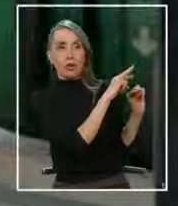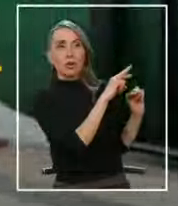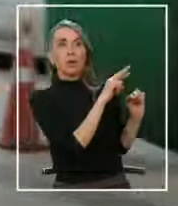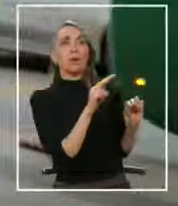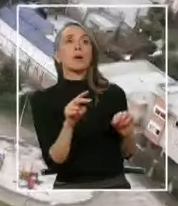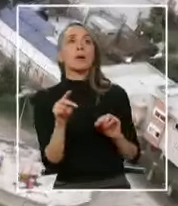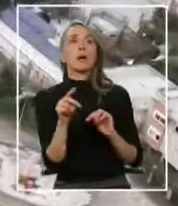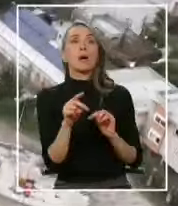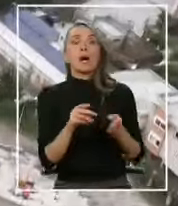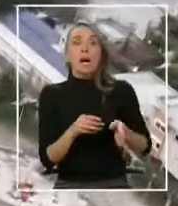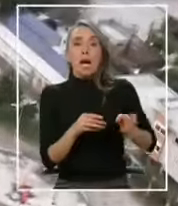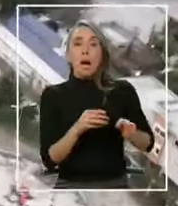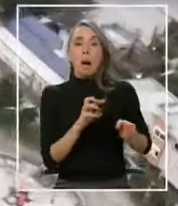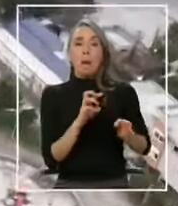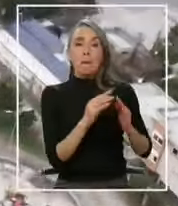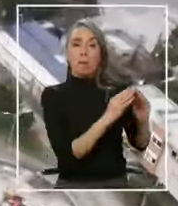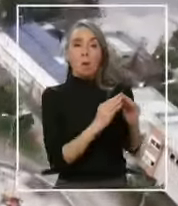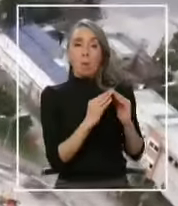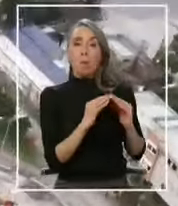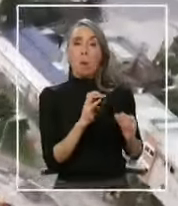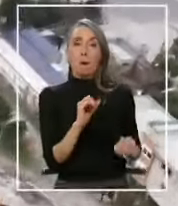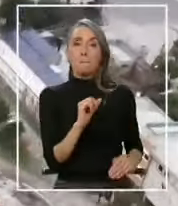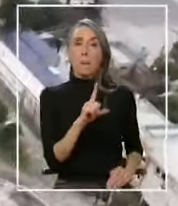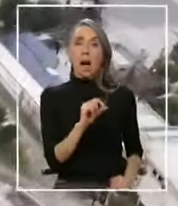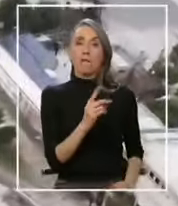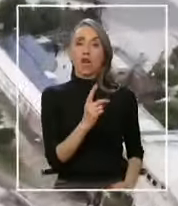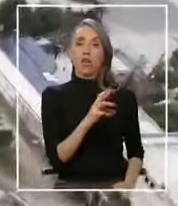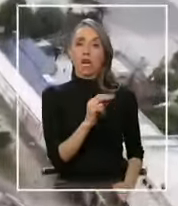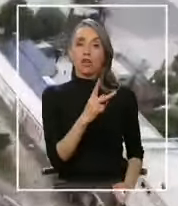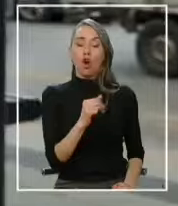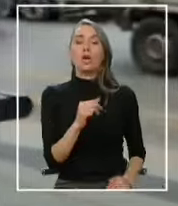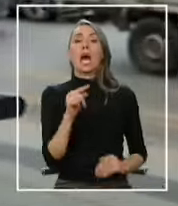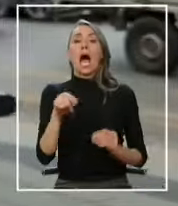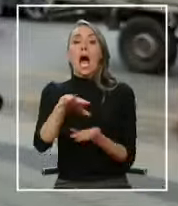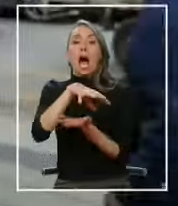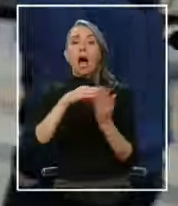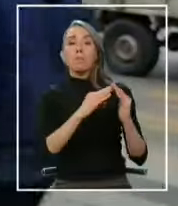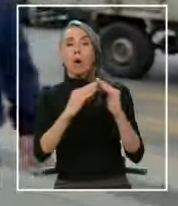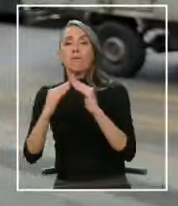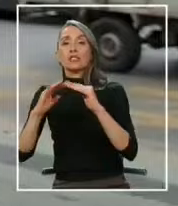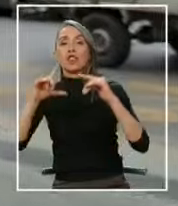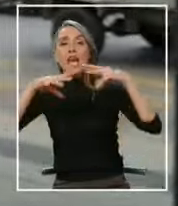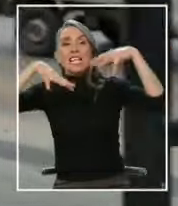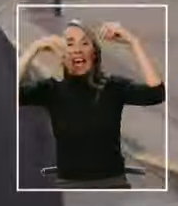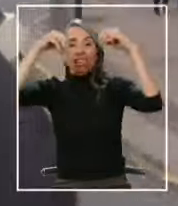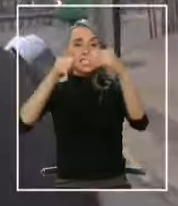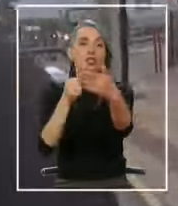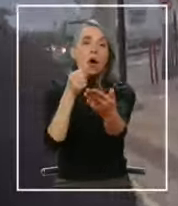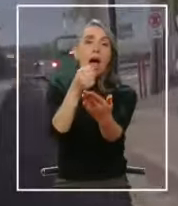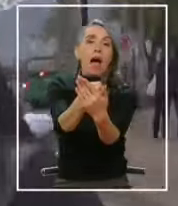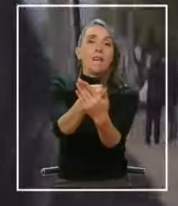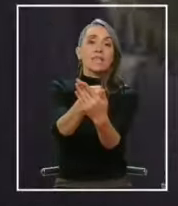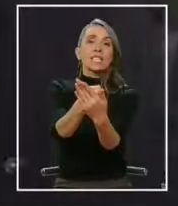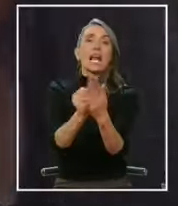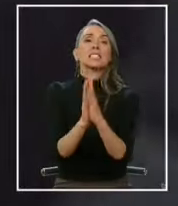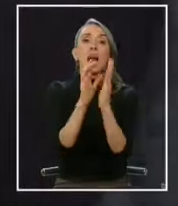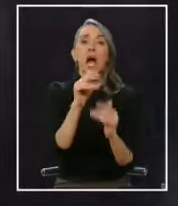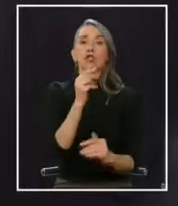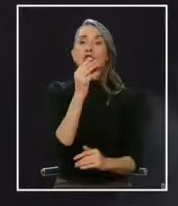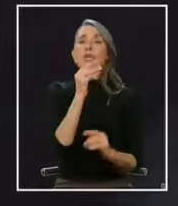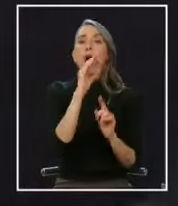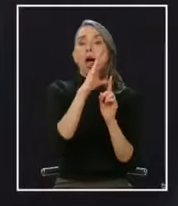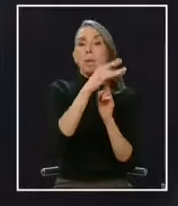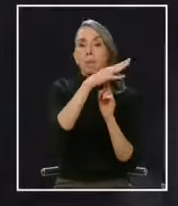Desde, por ejemplo, Pablo de Roca, que es donde vengo yo, o el Castillo, el Puente Alto, al final de Santa Rosa. Acá debemos tomar el metro